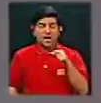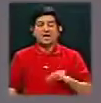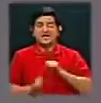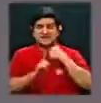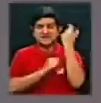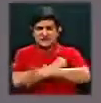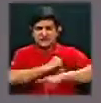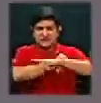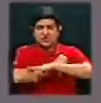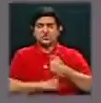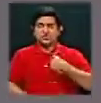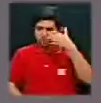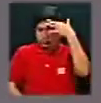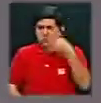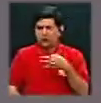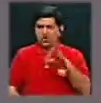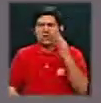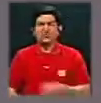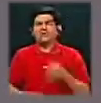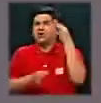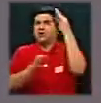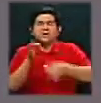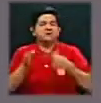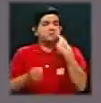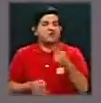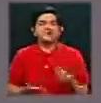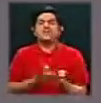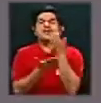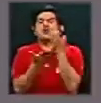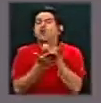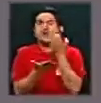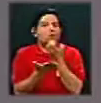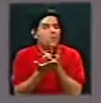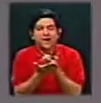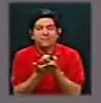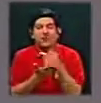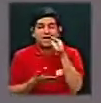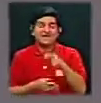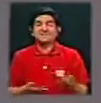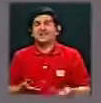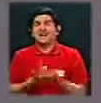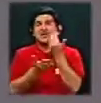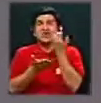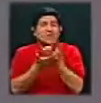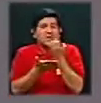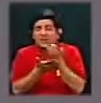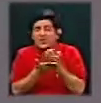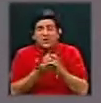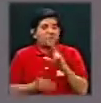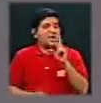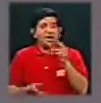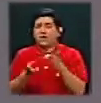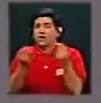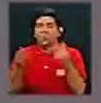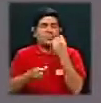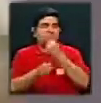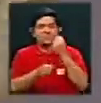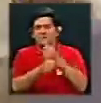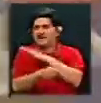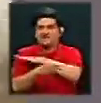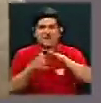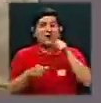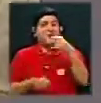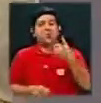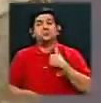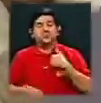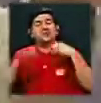Nación, a mi modo de ver, de manera muy simplista, llama la nueva economía, esa llamada nueva economía no genera empleo suficiente. Usted puede